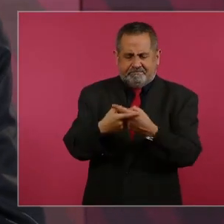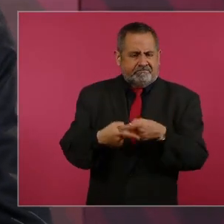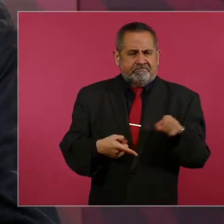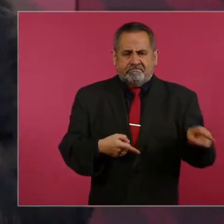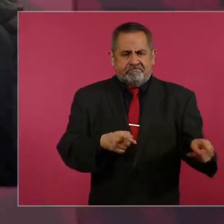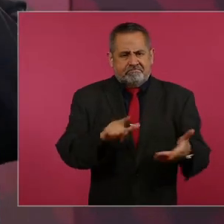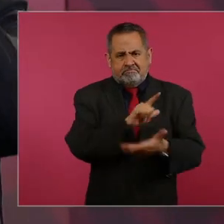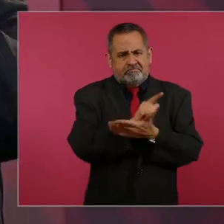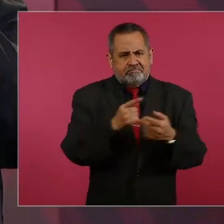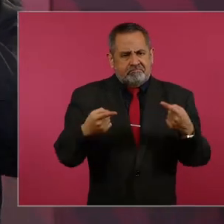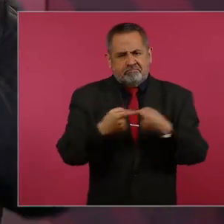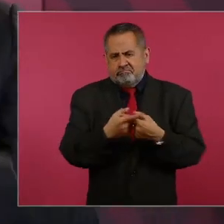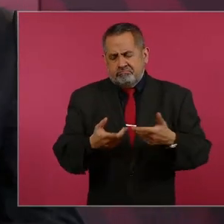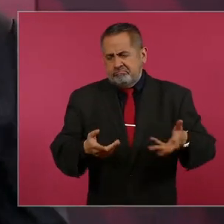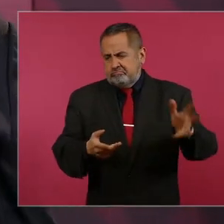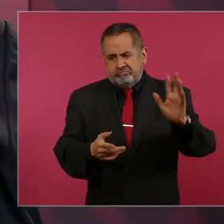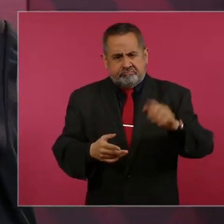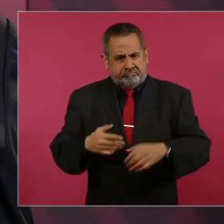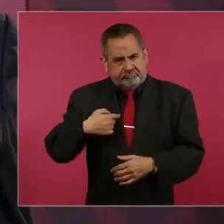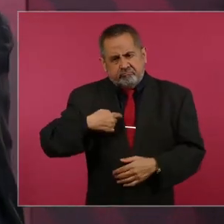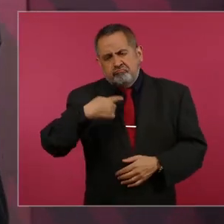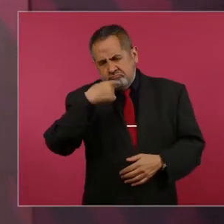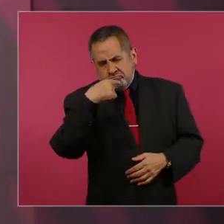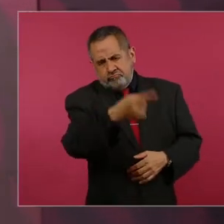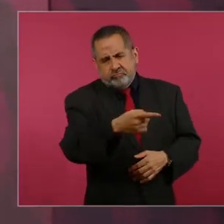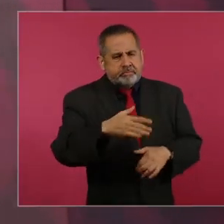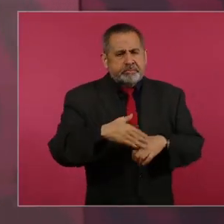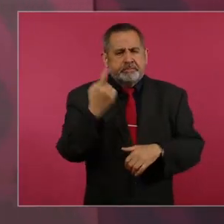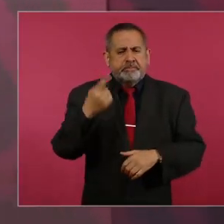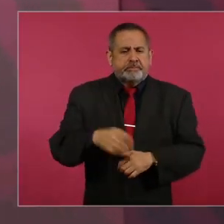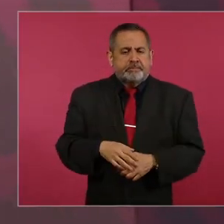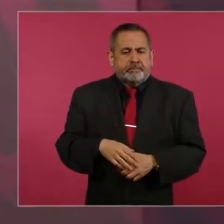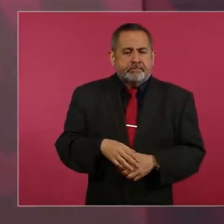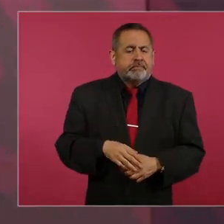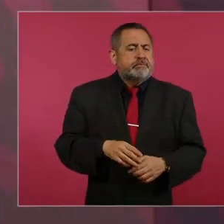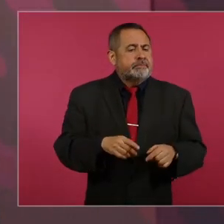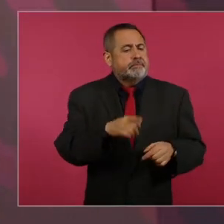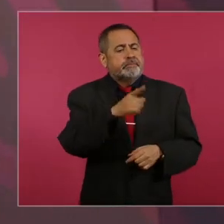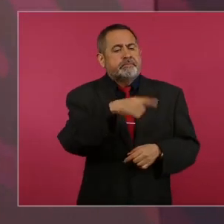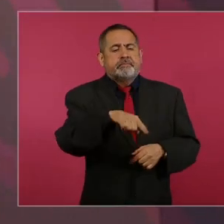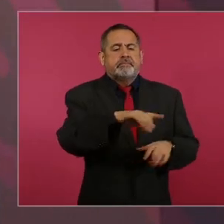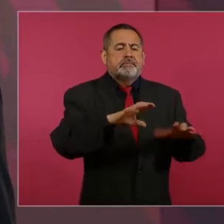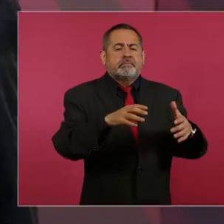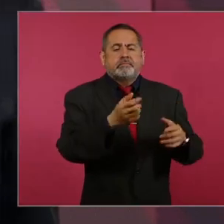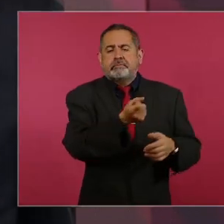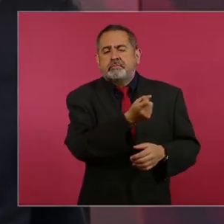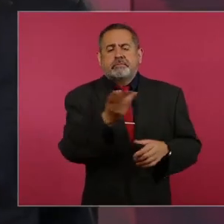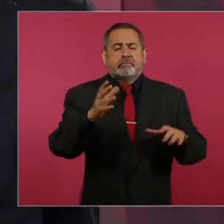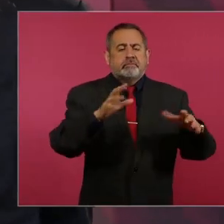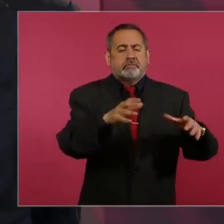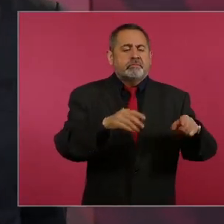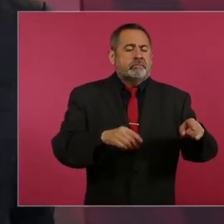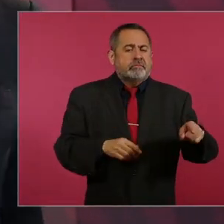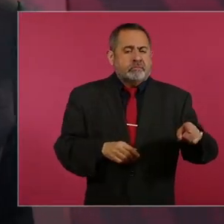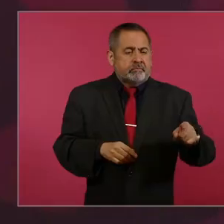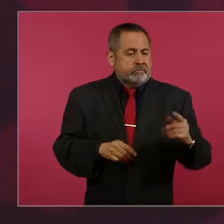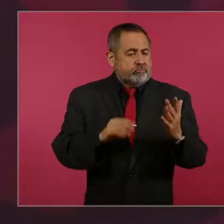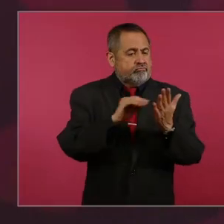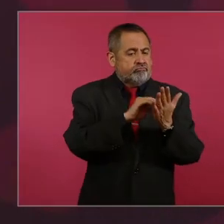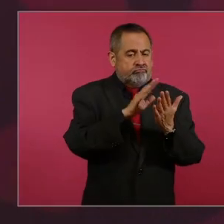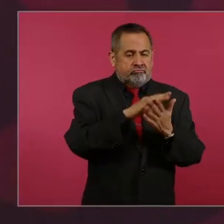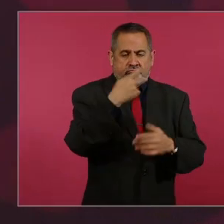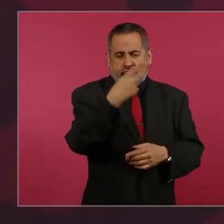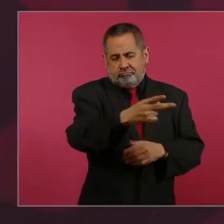y esto lo digo porque quienes aplican estas medidas